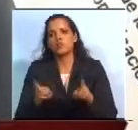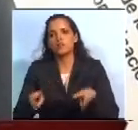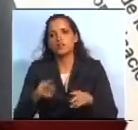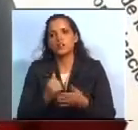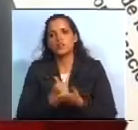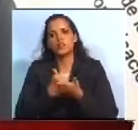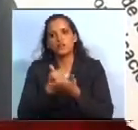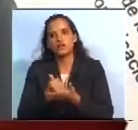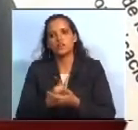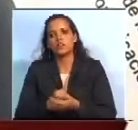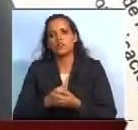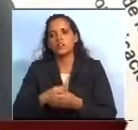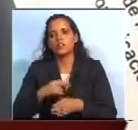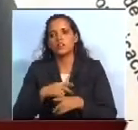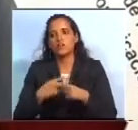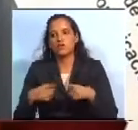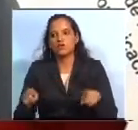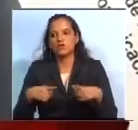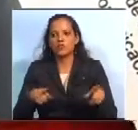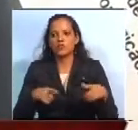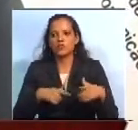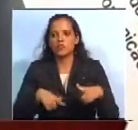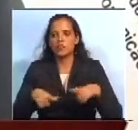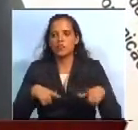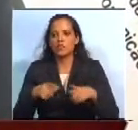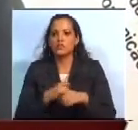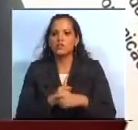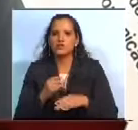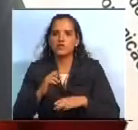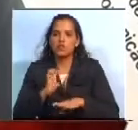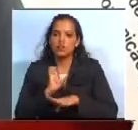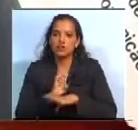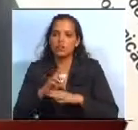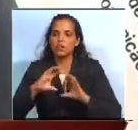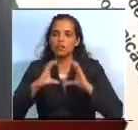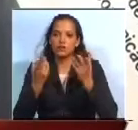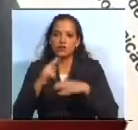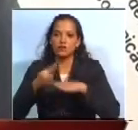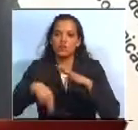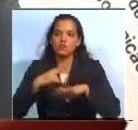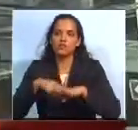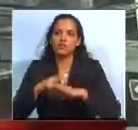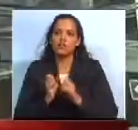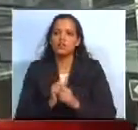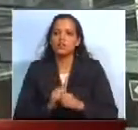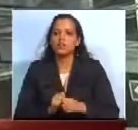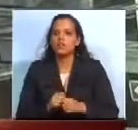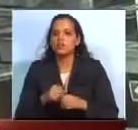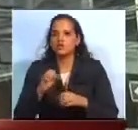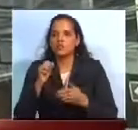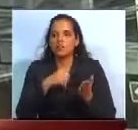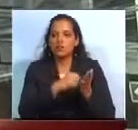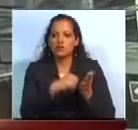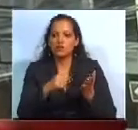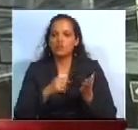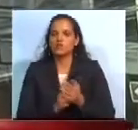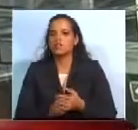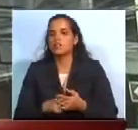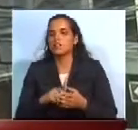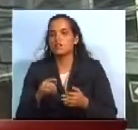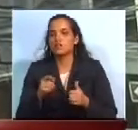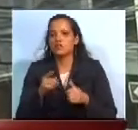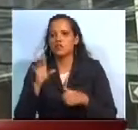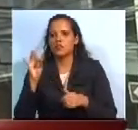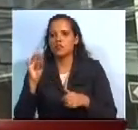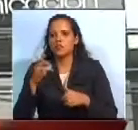puede contratarle para ciertos eventos nacionales o internacionales, de ser el caso. Las inscripciones se abrirán desde